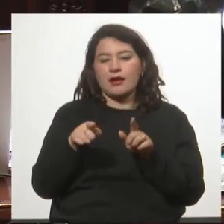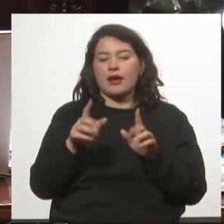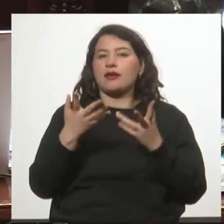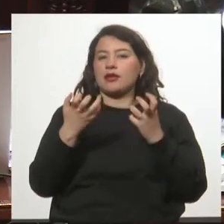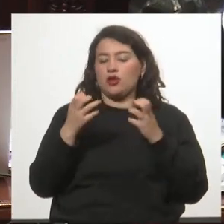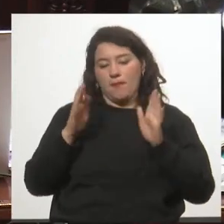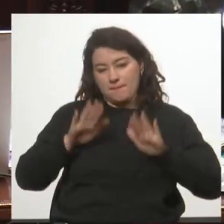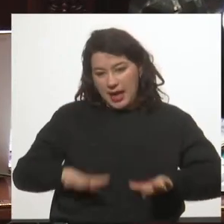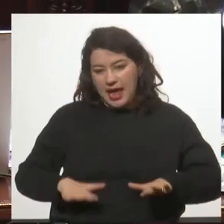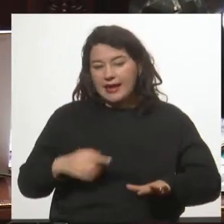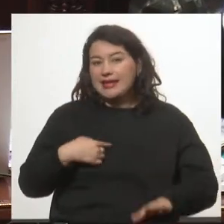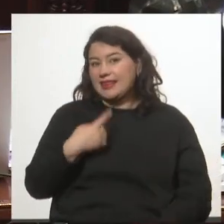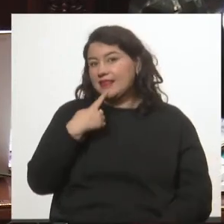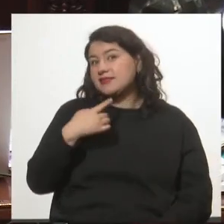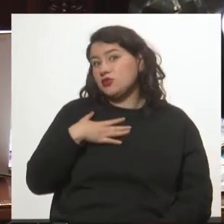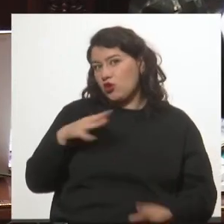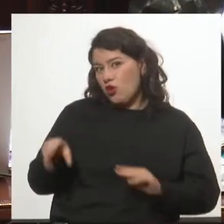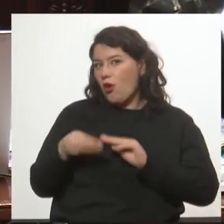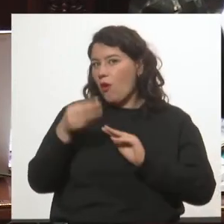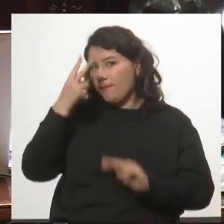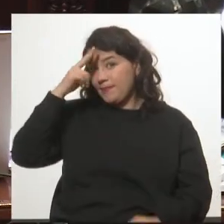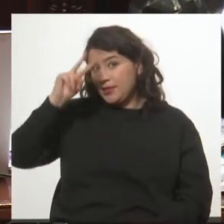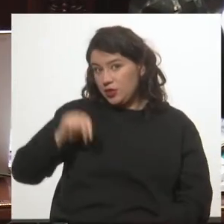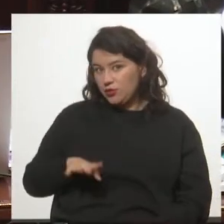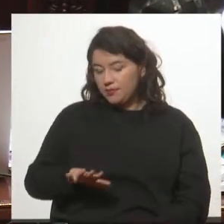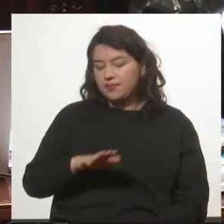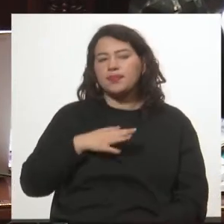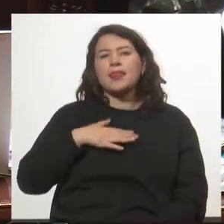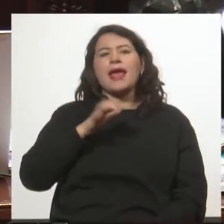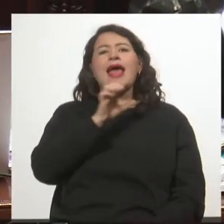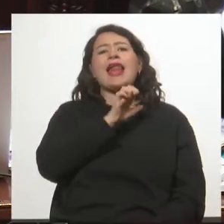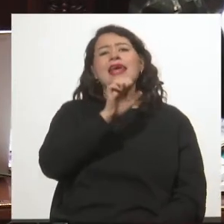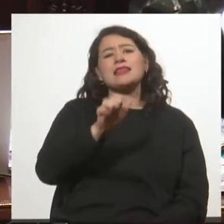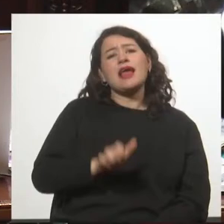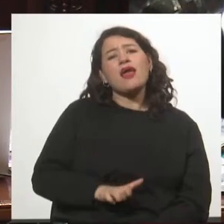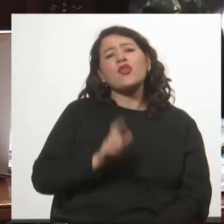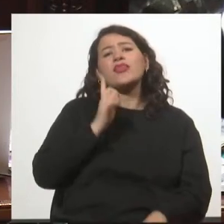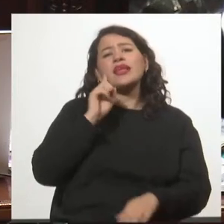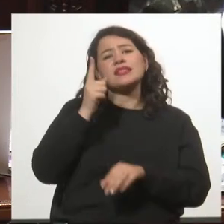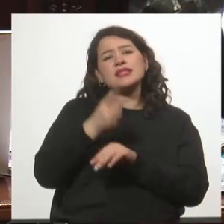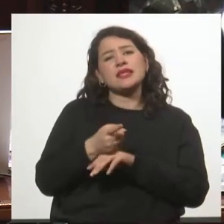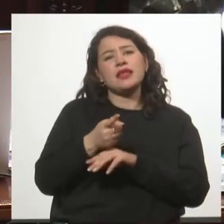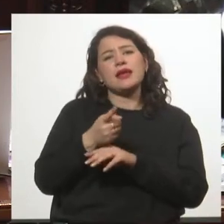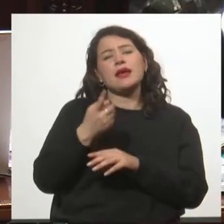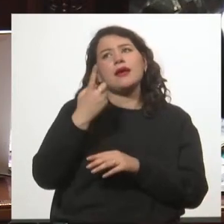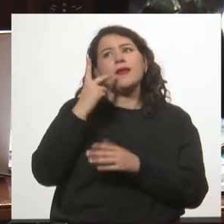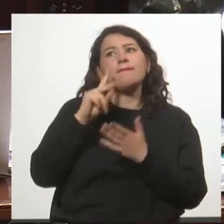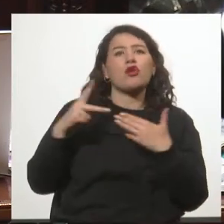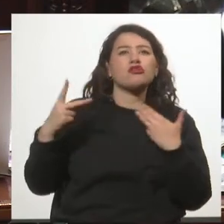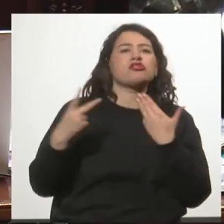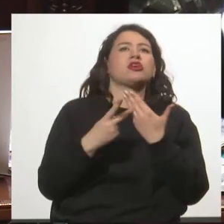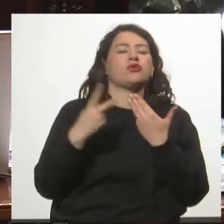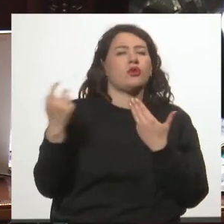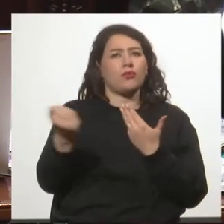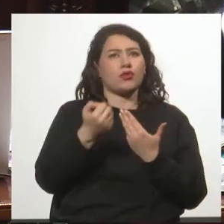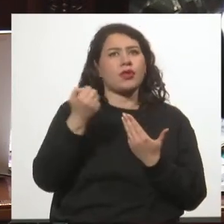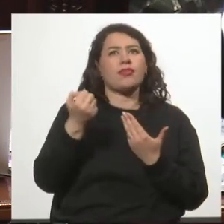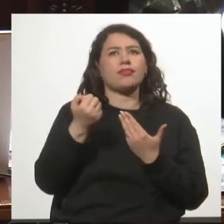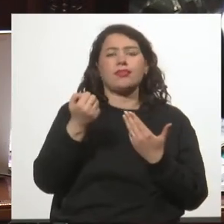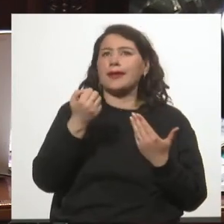un comentario cuando el estado decide emprender proyectos importantes y